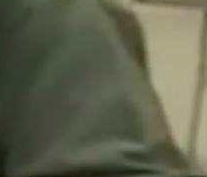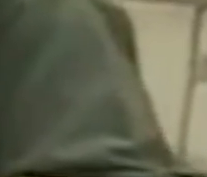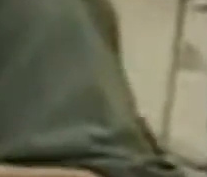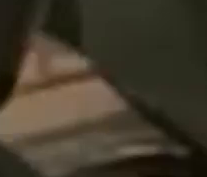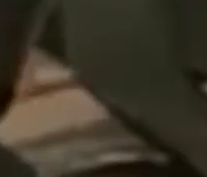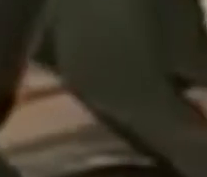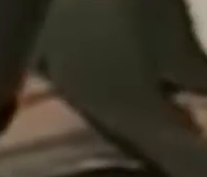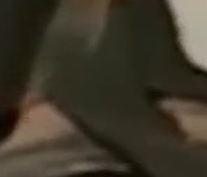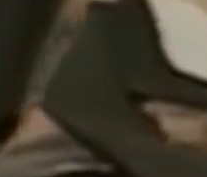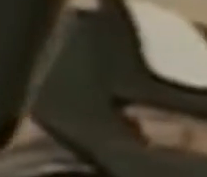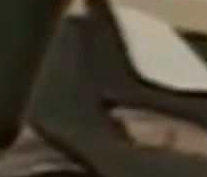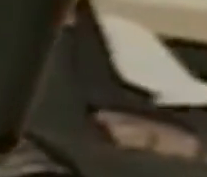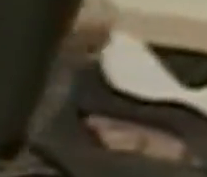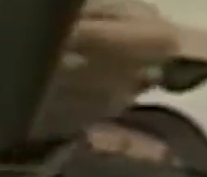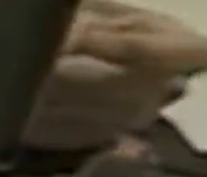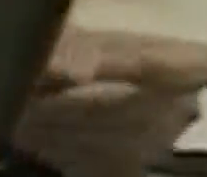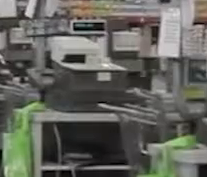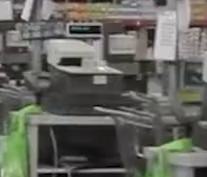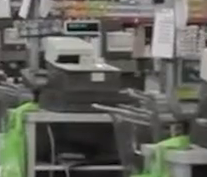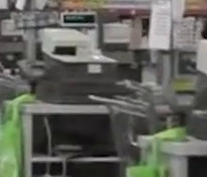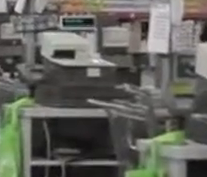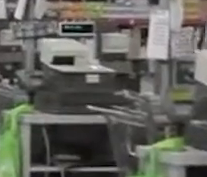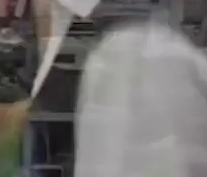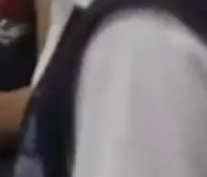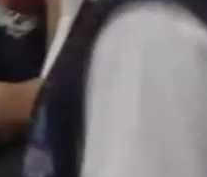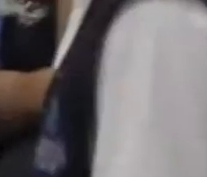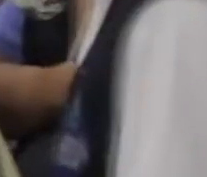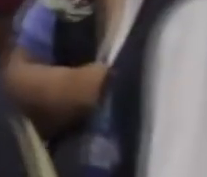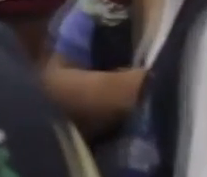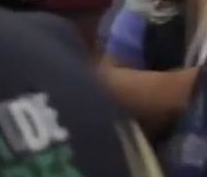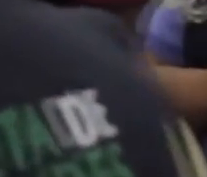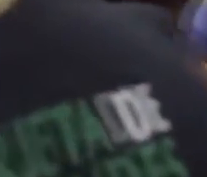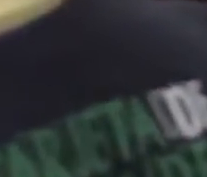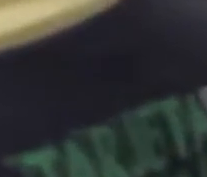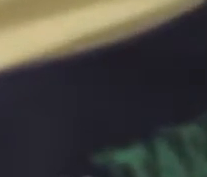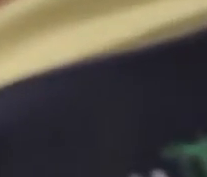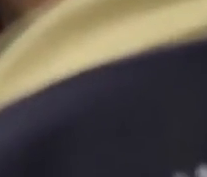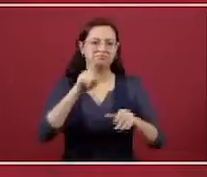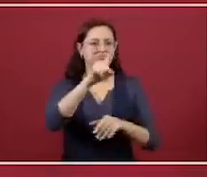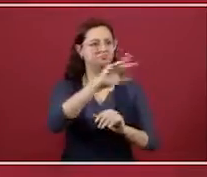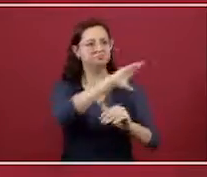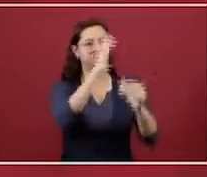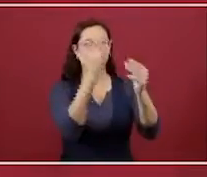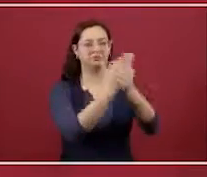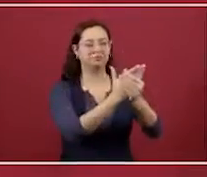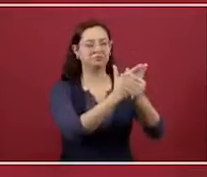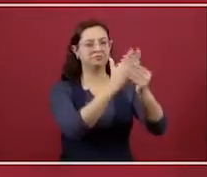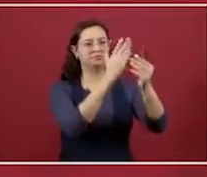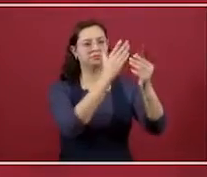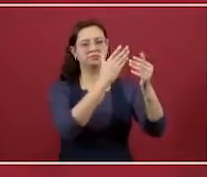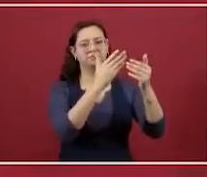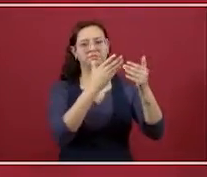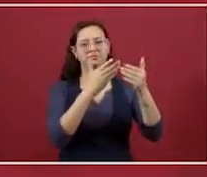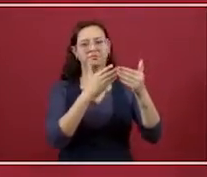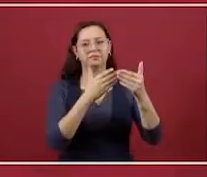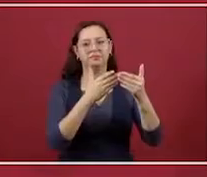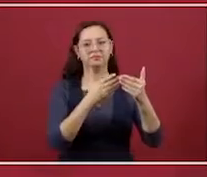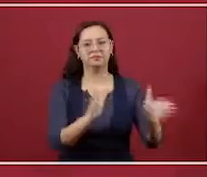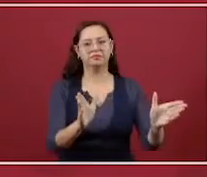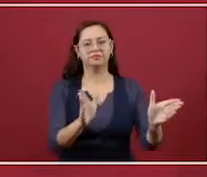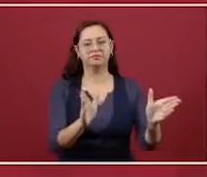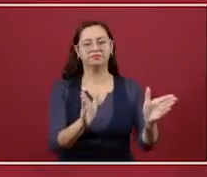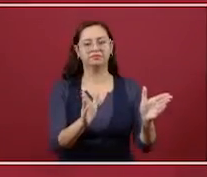económica de las empresas acerca de diferencias que existen por contratos laborales la postura nuestra es de que se dialogue y haya conciliación